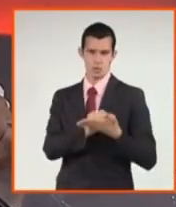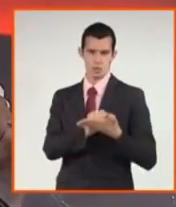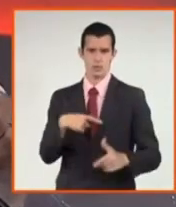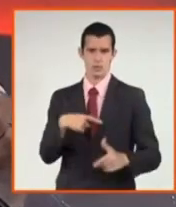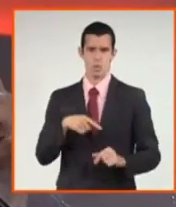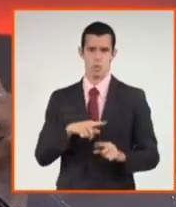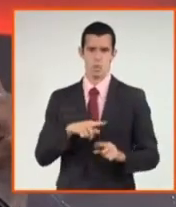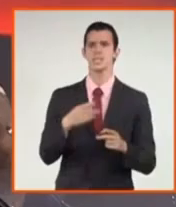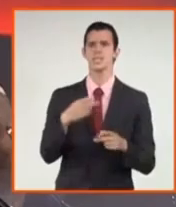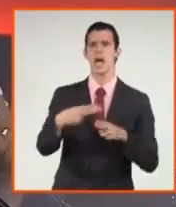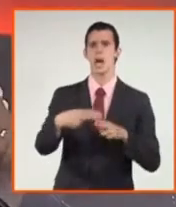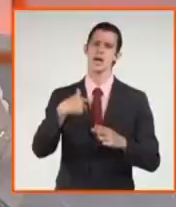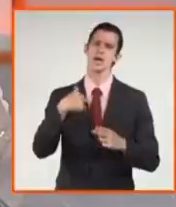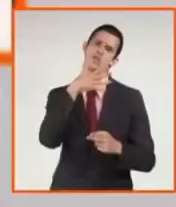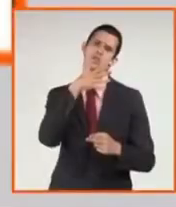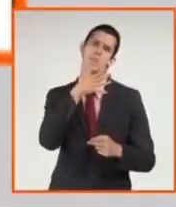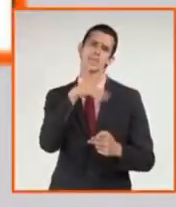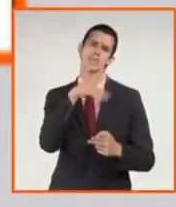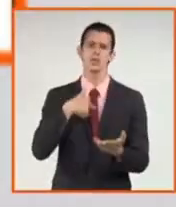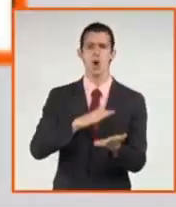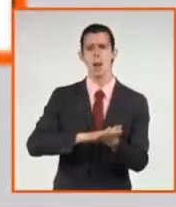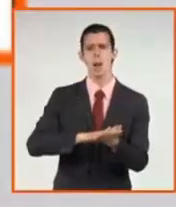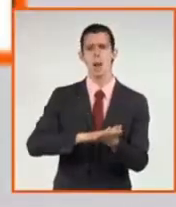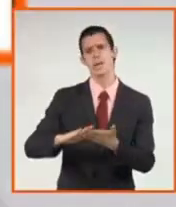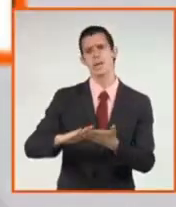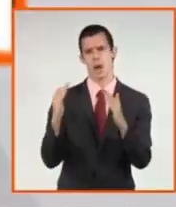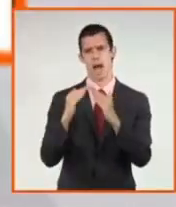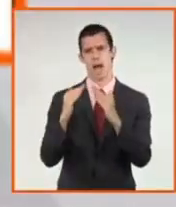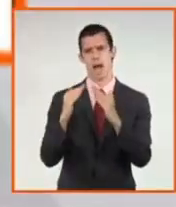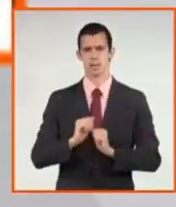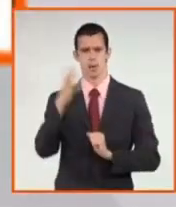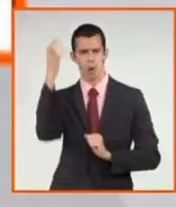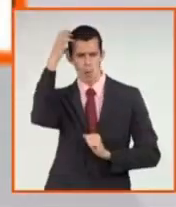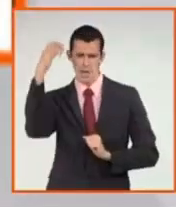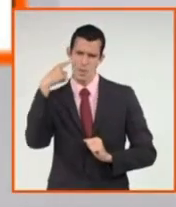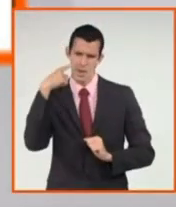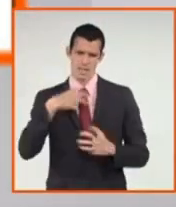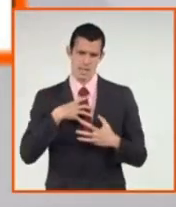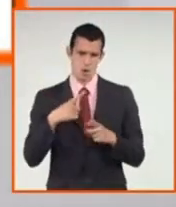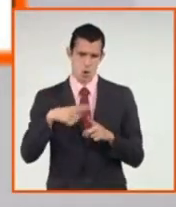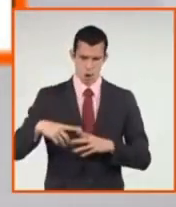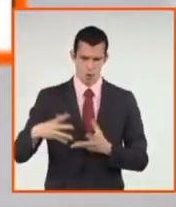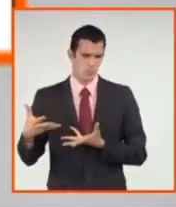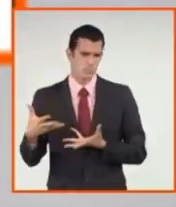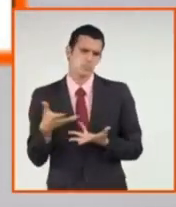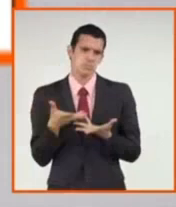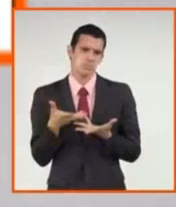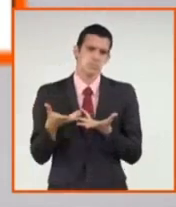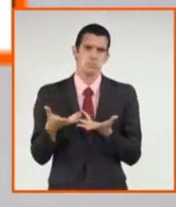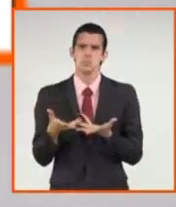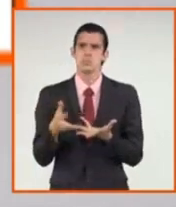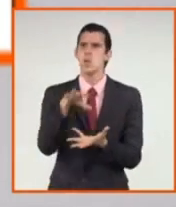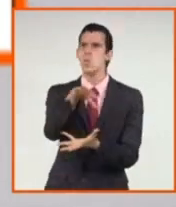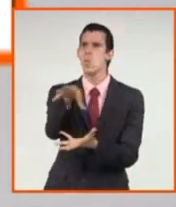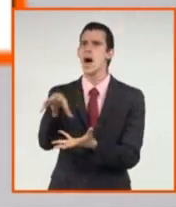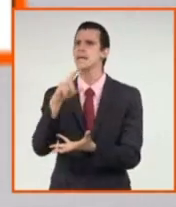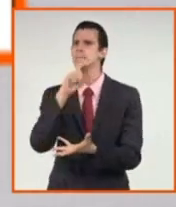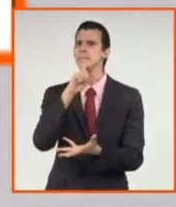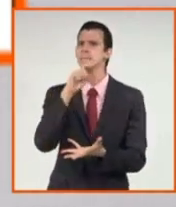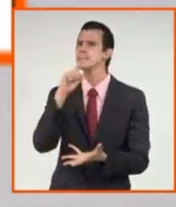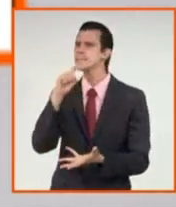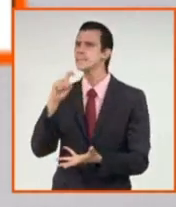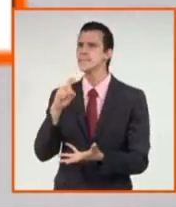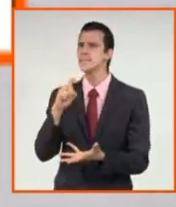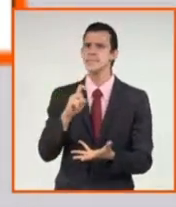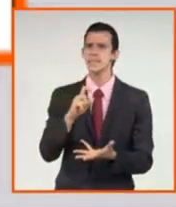tabla un kilowatt fotovoltaico genera 1.500 kilos al mes quieres al año